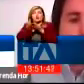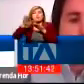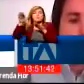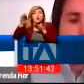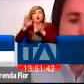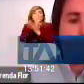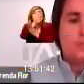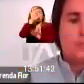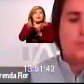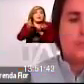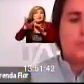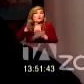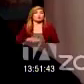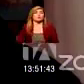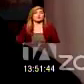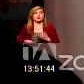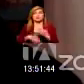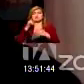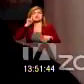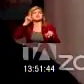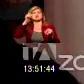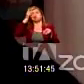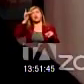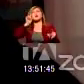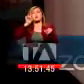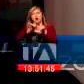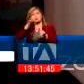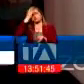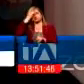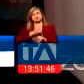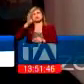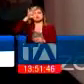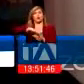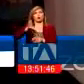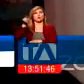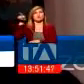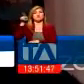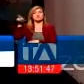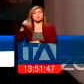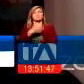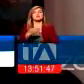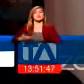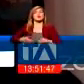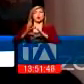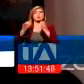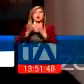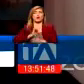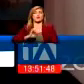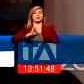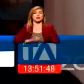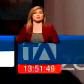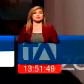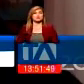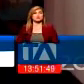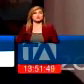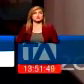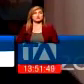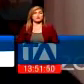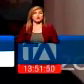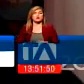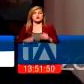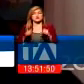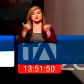Lo eligieron por unanimidad. Los ciudadanos y los asambleístas y el comité quiere trabajo serio y